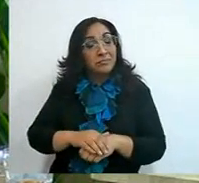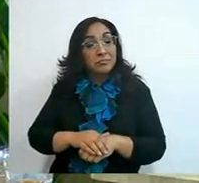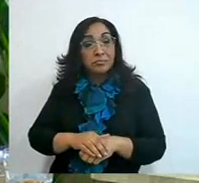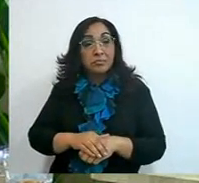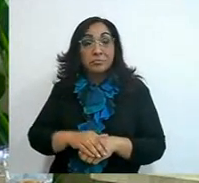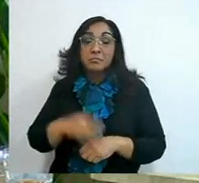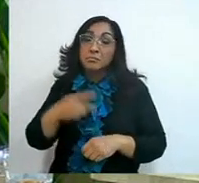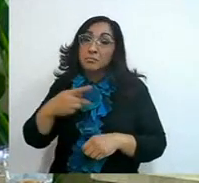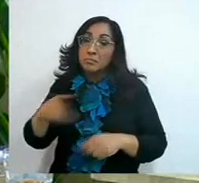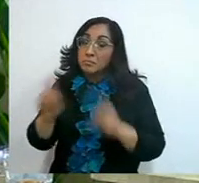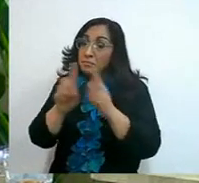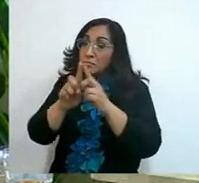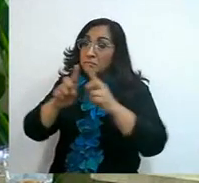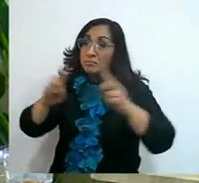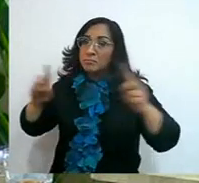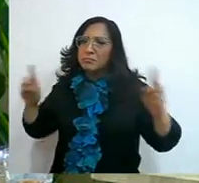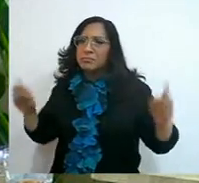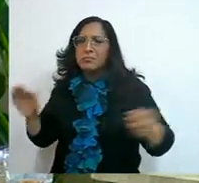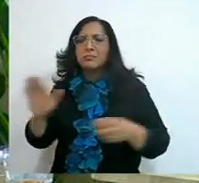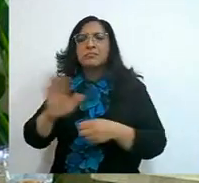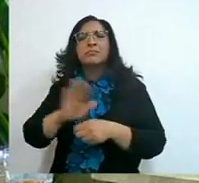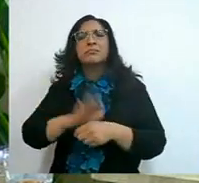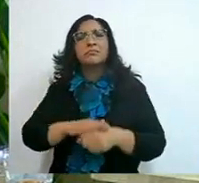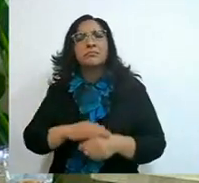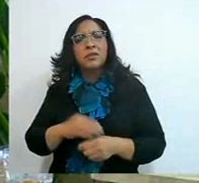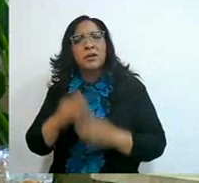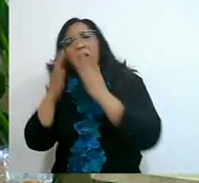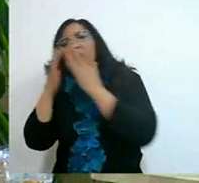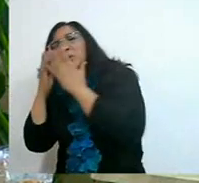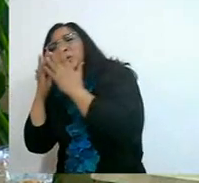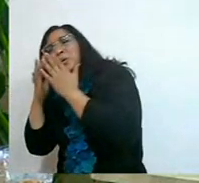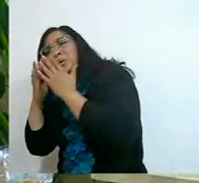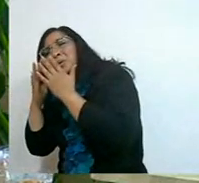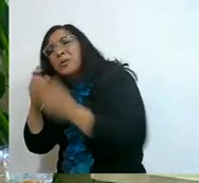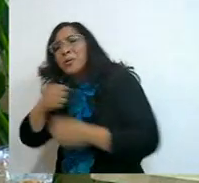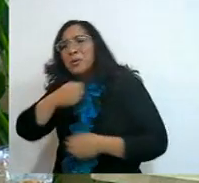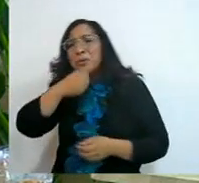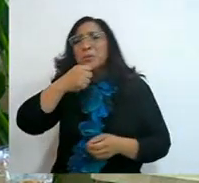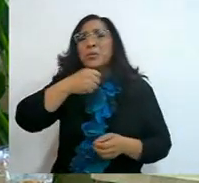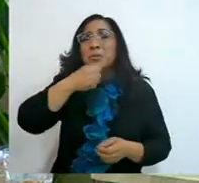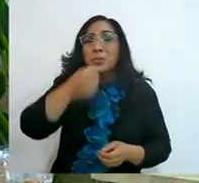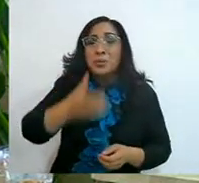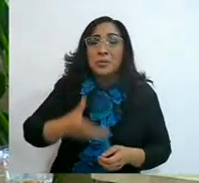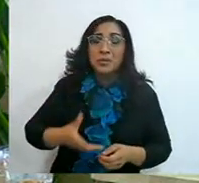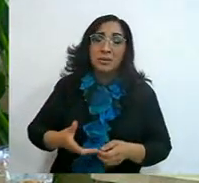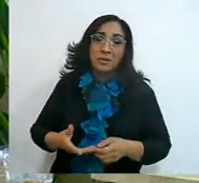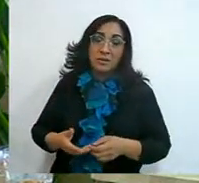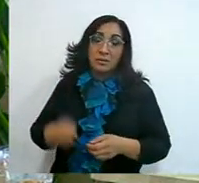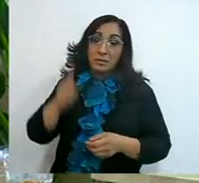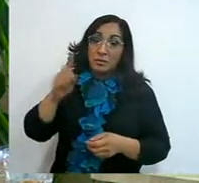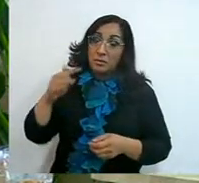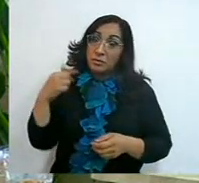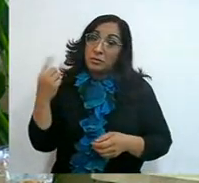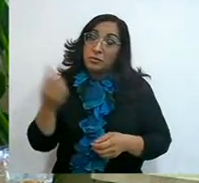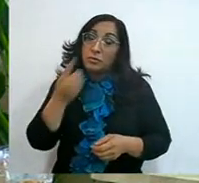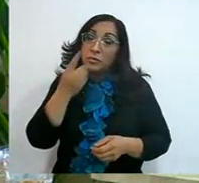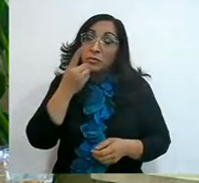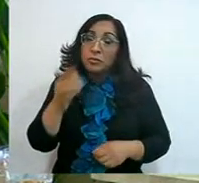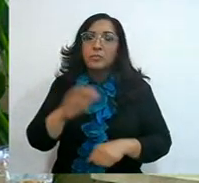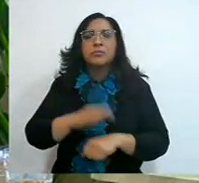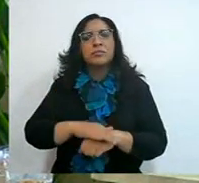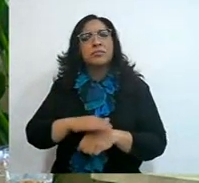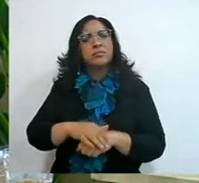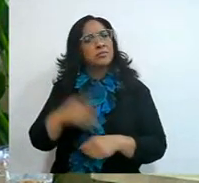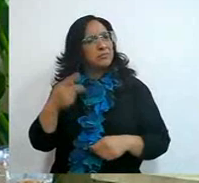rumor. Pues sí, tú serás muy amigo de Juan Camaney, pero pues por ahí se oyó,